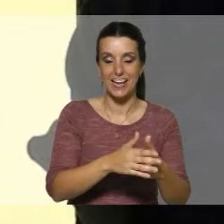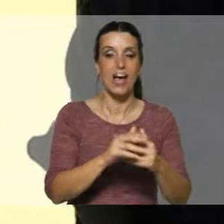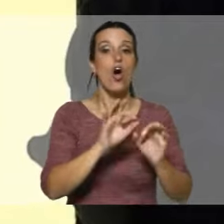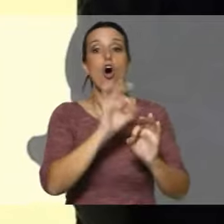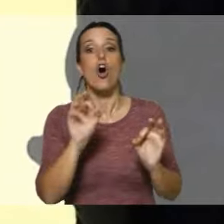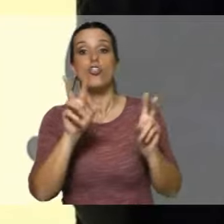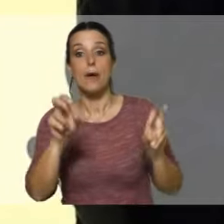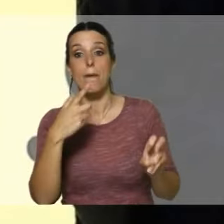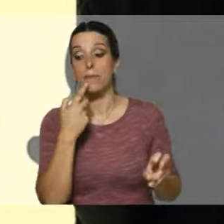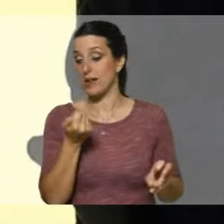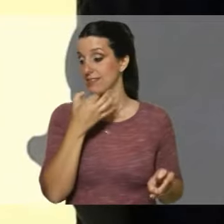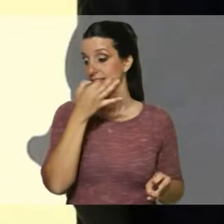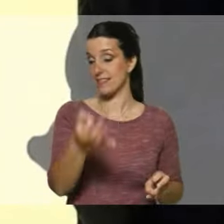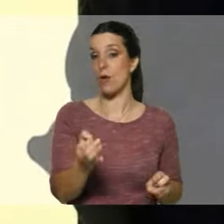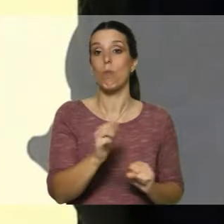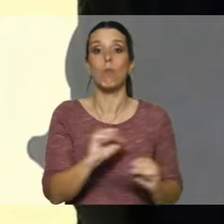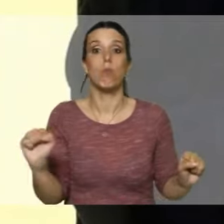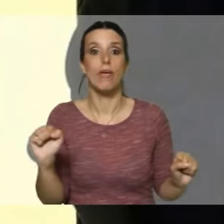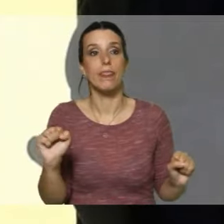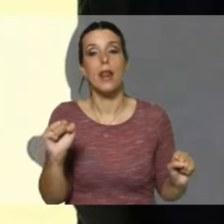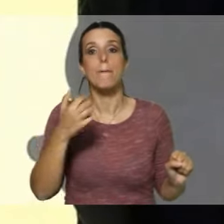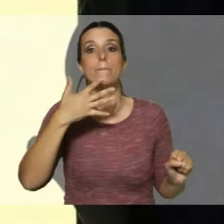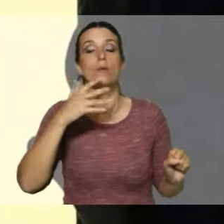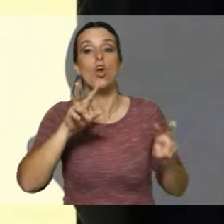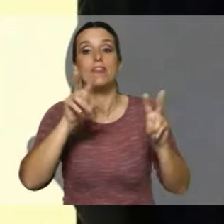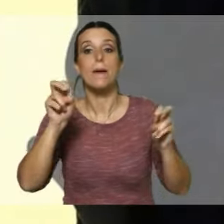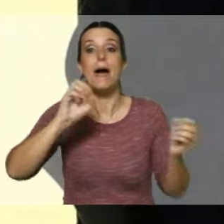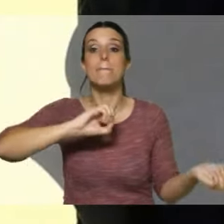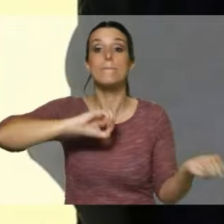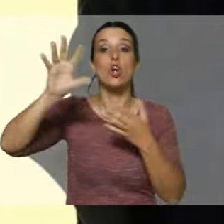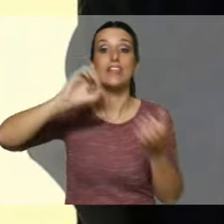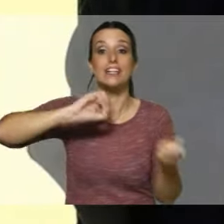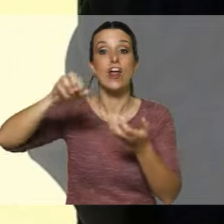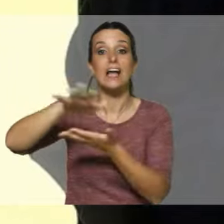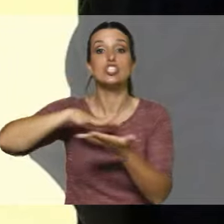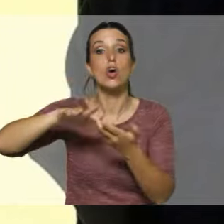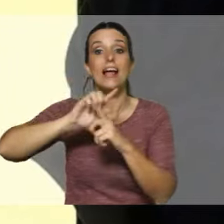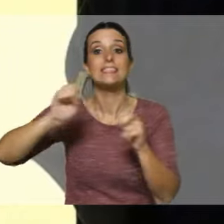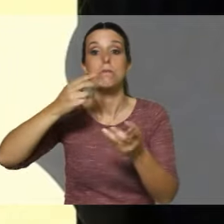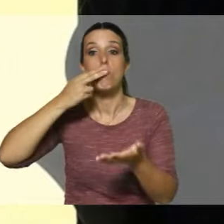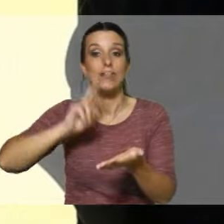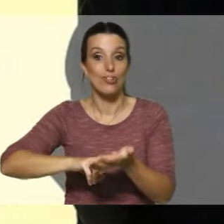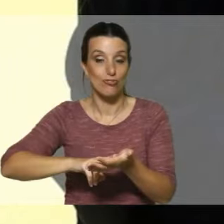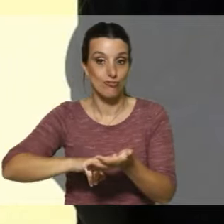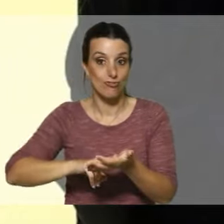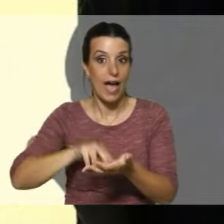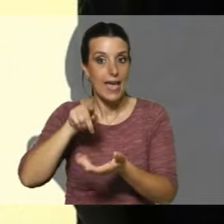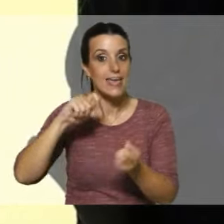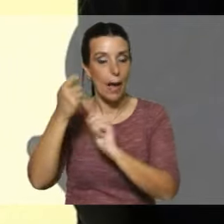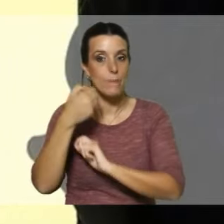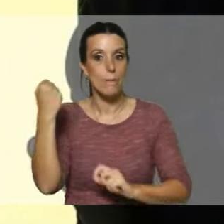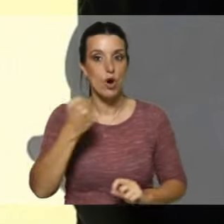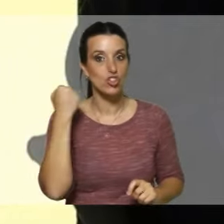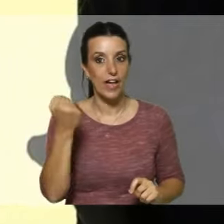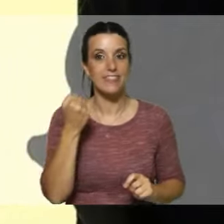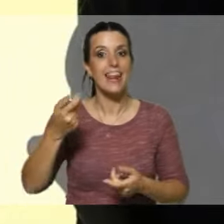que recién se nombraban que pueden pasar por alto por ejemplo el tema de la exportación a zonas francas que í hay un cambio sustancial